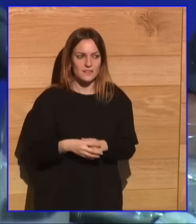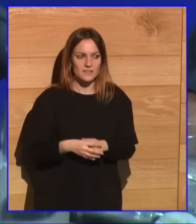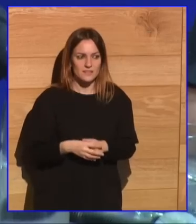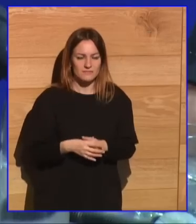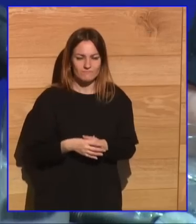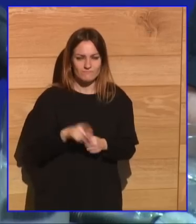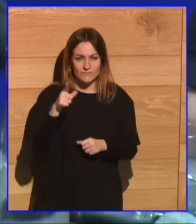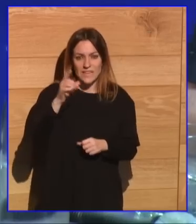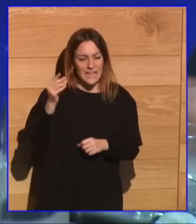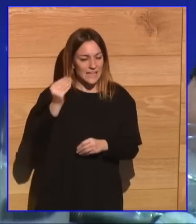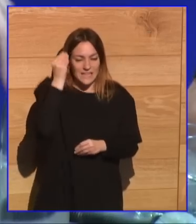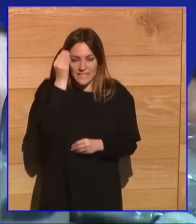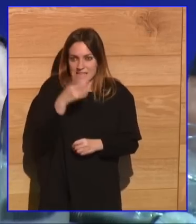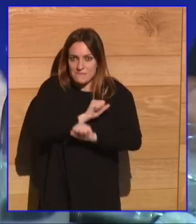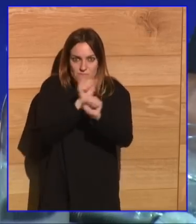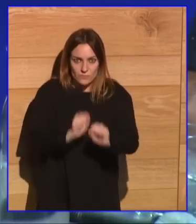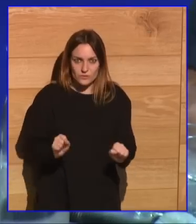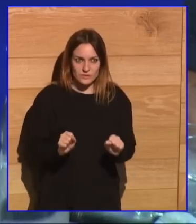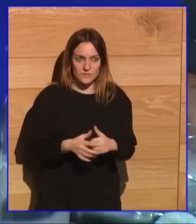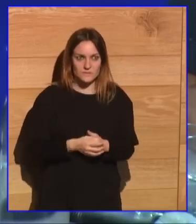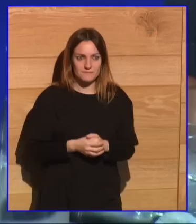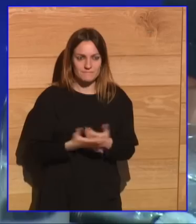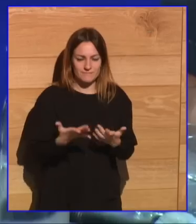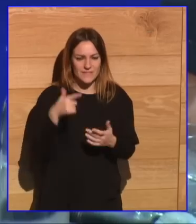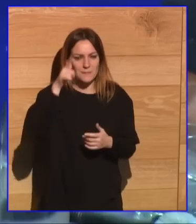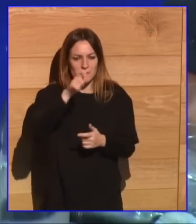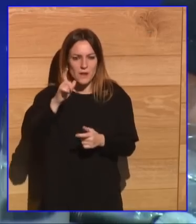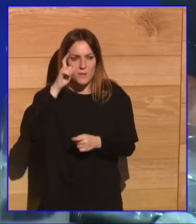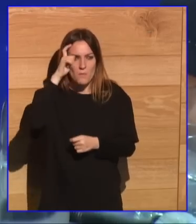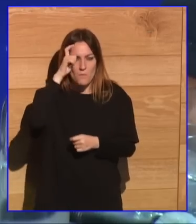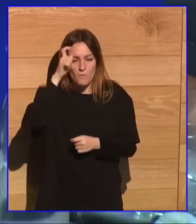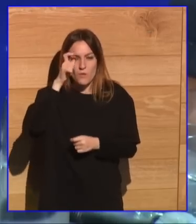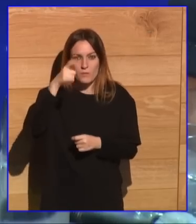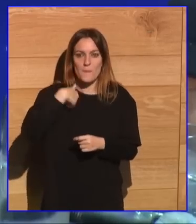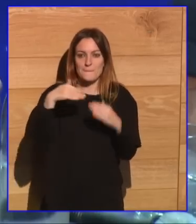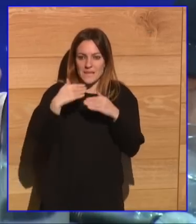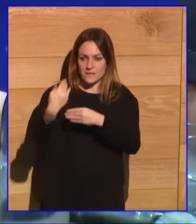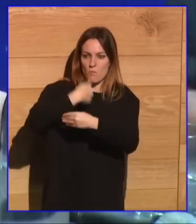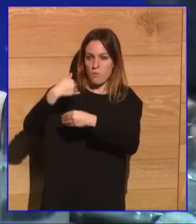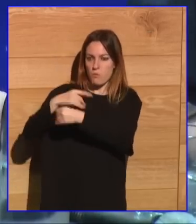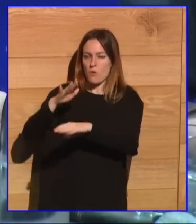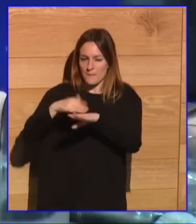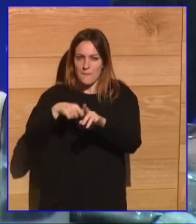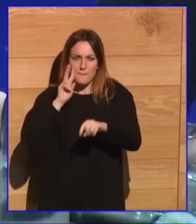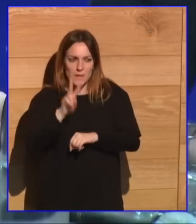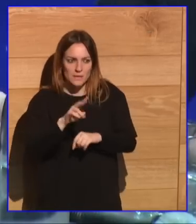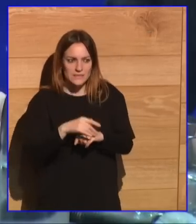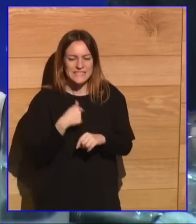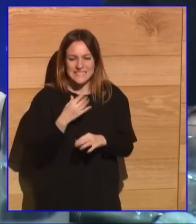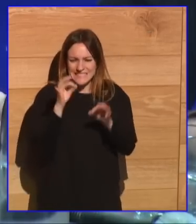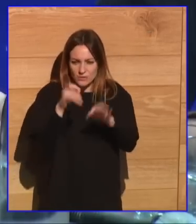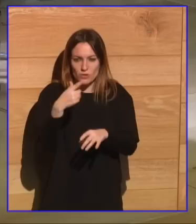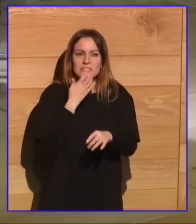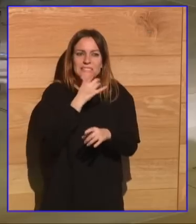no te lo puedes creer. Lo tengo en el pueblo y hay gente del pueblo que viene a ver la tele en mi casa porque no se lo cree. Te aseguro que si pones un DVD, en